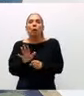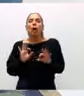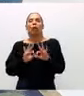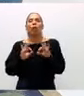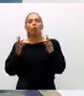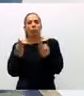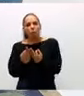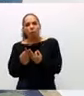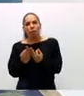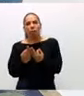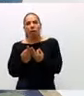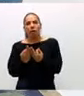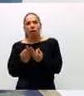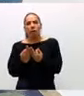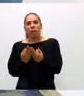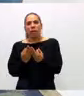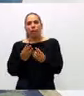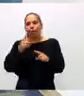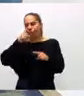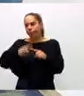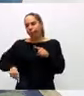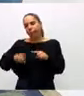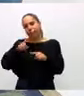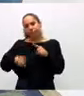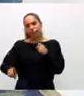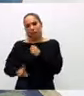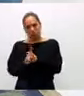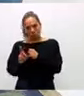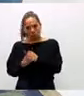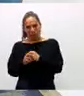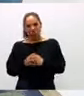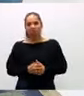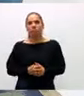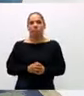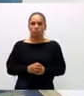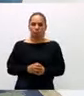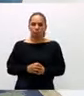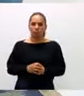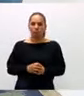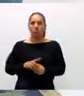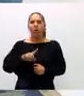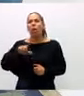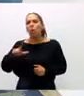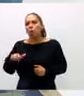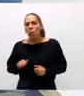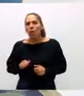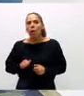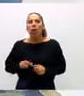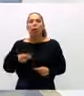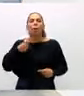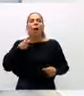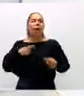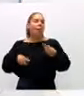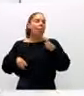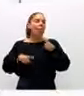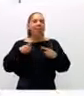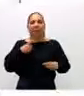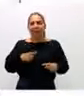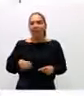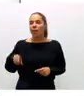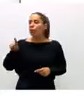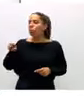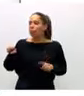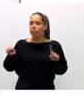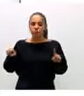la intervención. Luego viene la segunda parte, que es el diálogo entre las partes. Aquí,